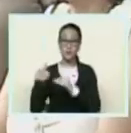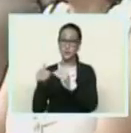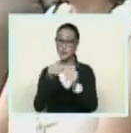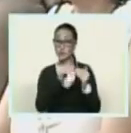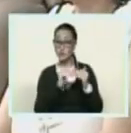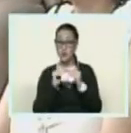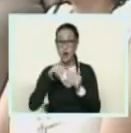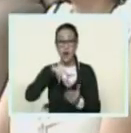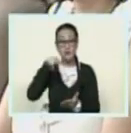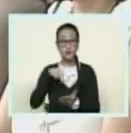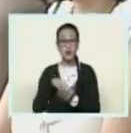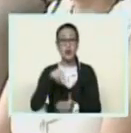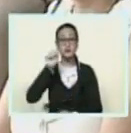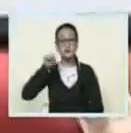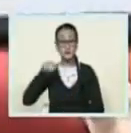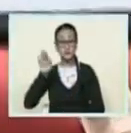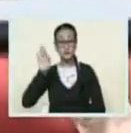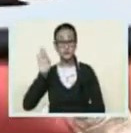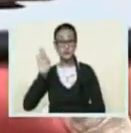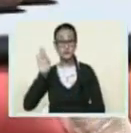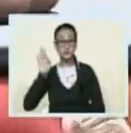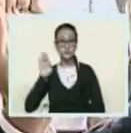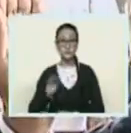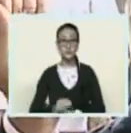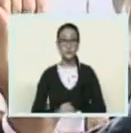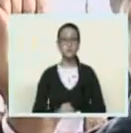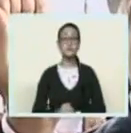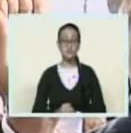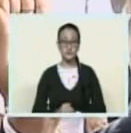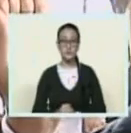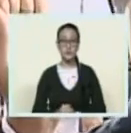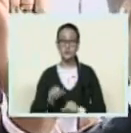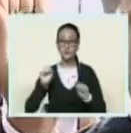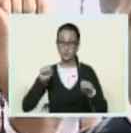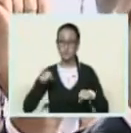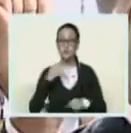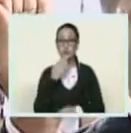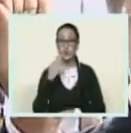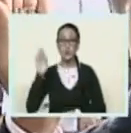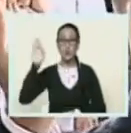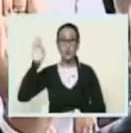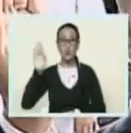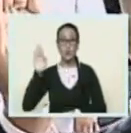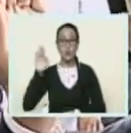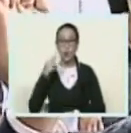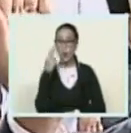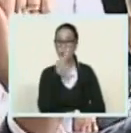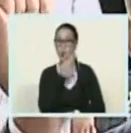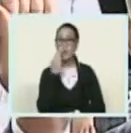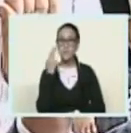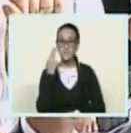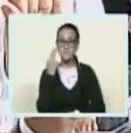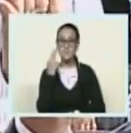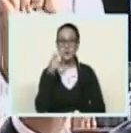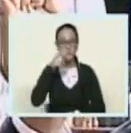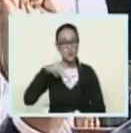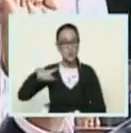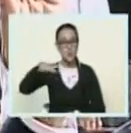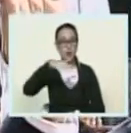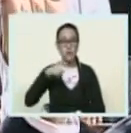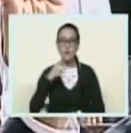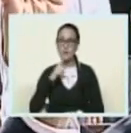soberanía nacional. ¿Lo jura? Juro cumplir el mandato del pueblo de